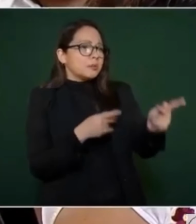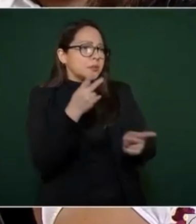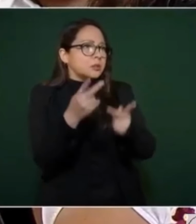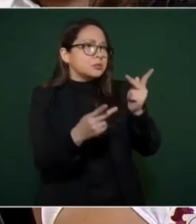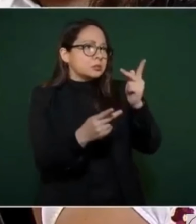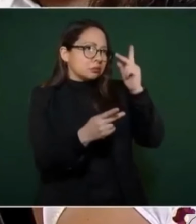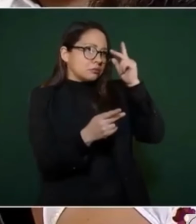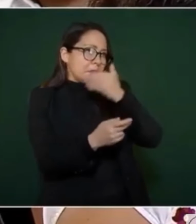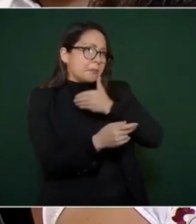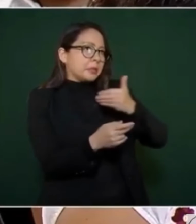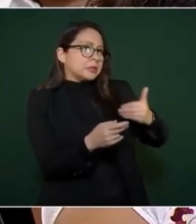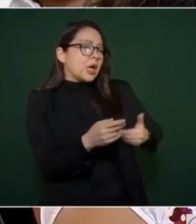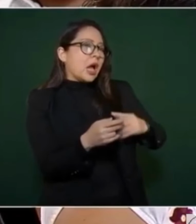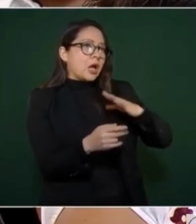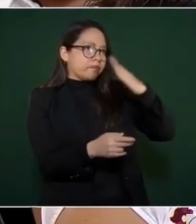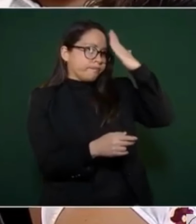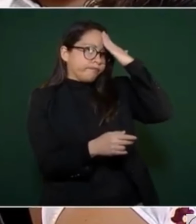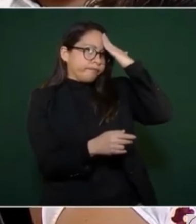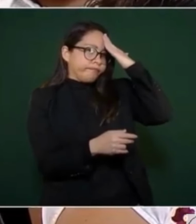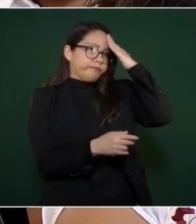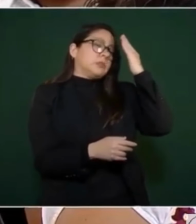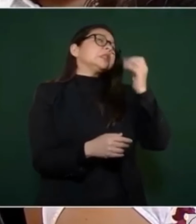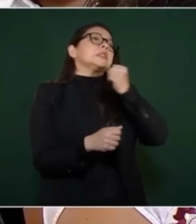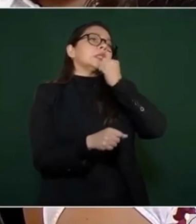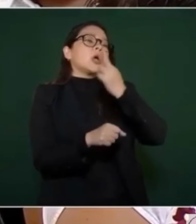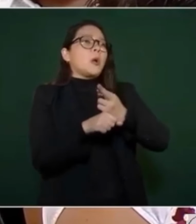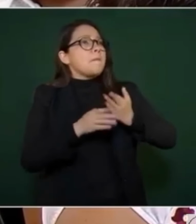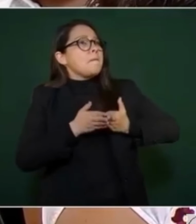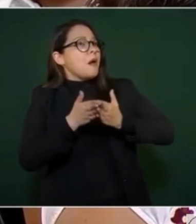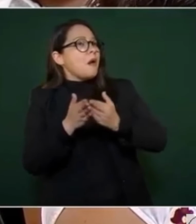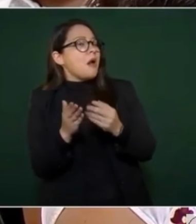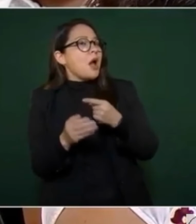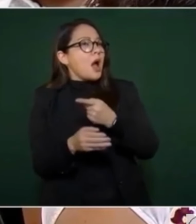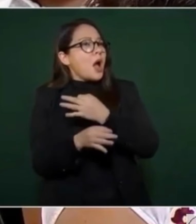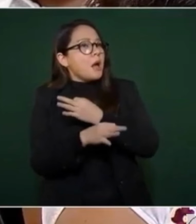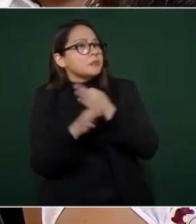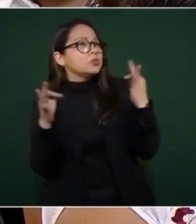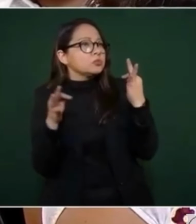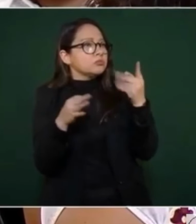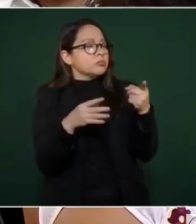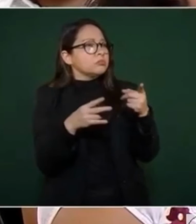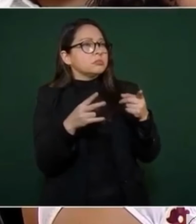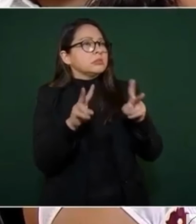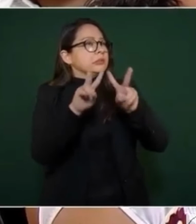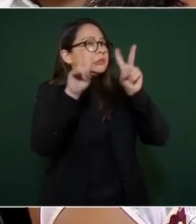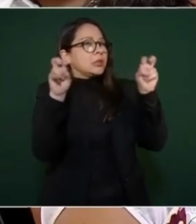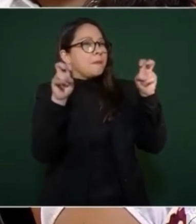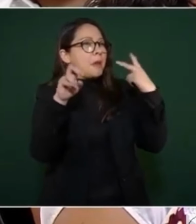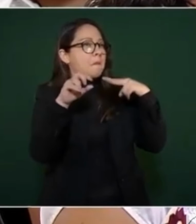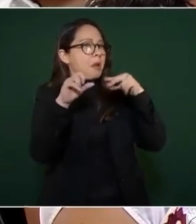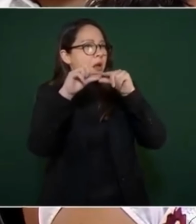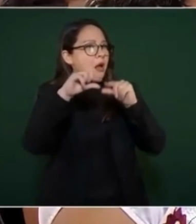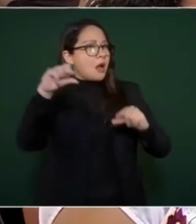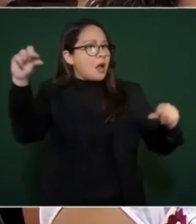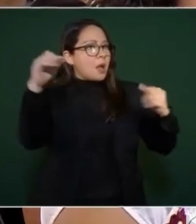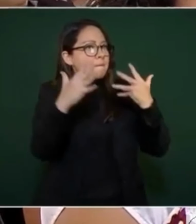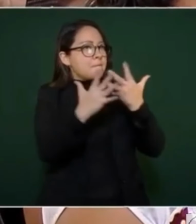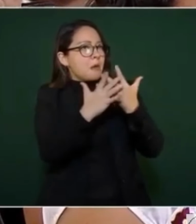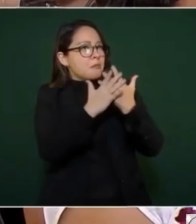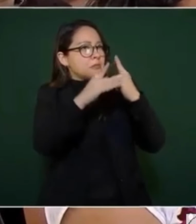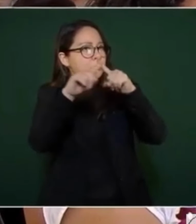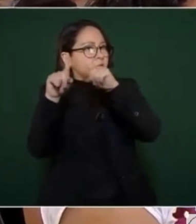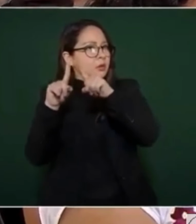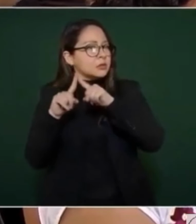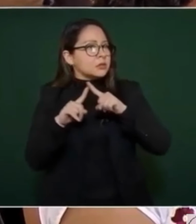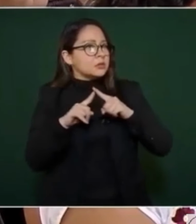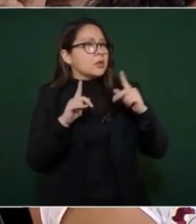El almirante secretario de Marina daba a conocer el tema de cómo están los penales en Veracruz y llamó la atención en la